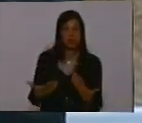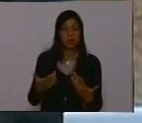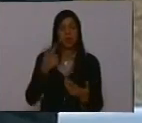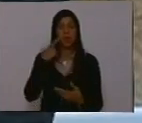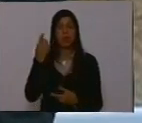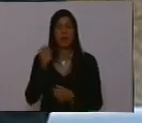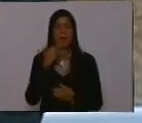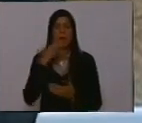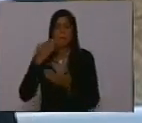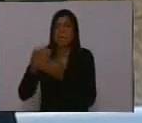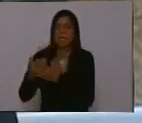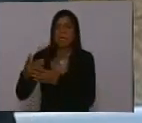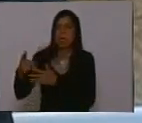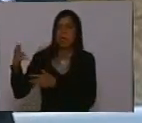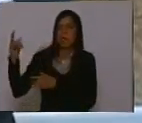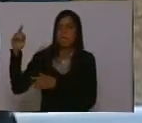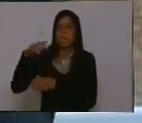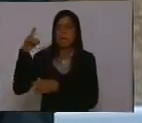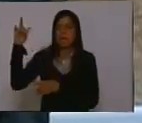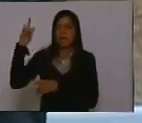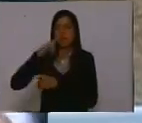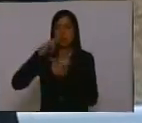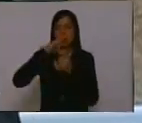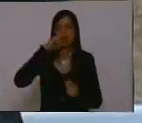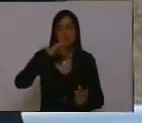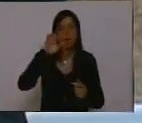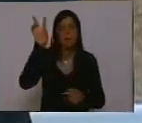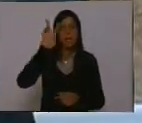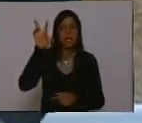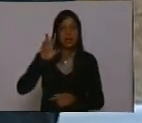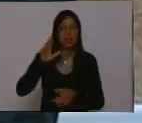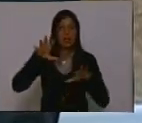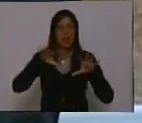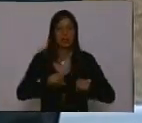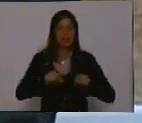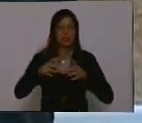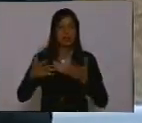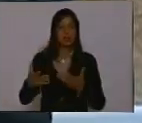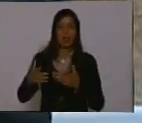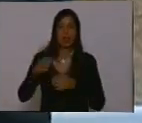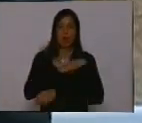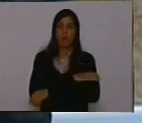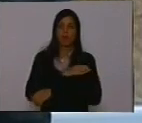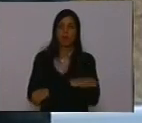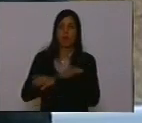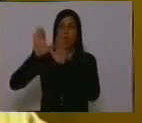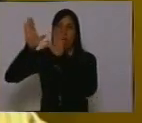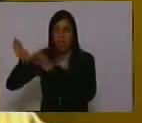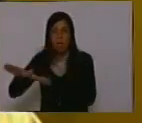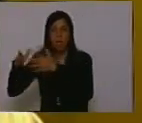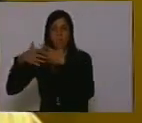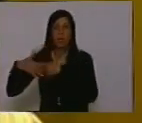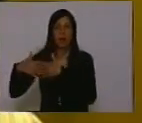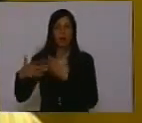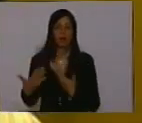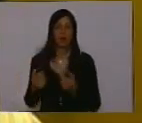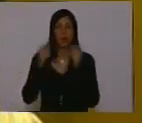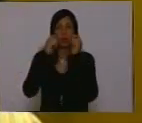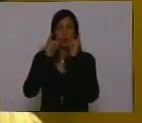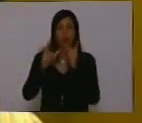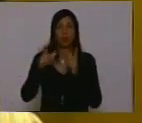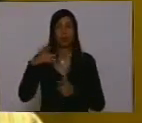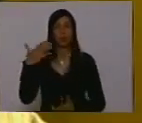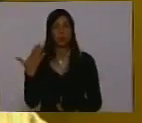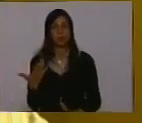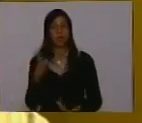una intervención militar en la patria de Simón Bolívar. Pues bien, esas son las